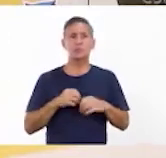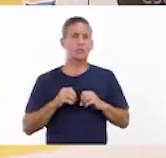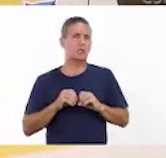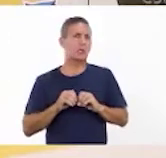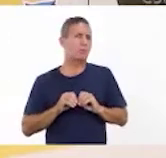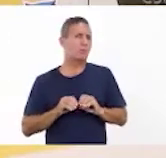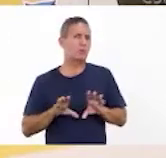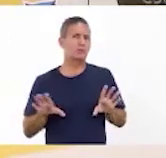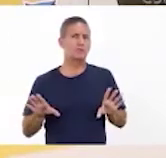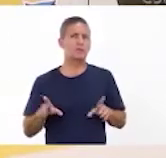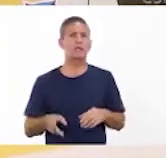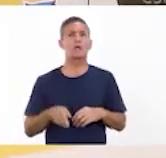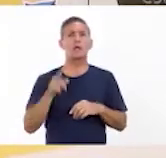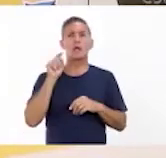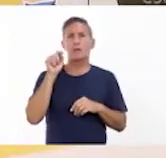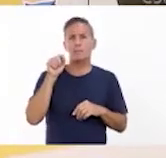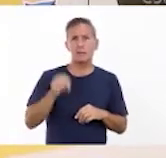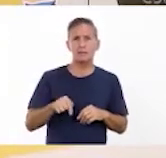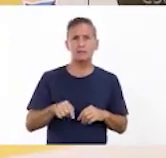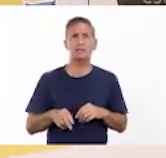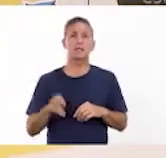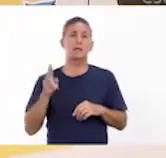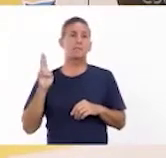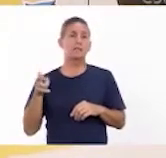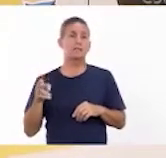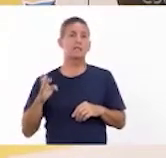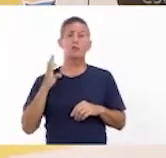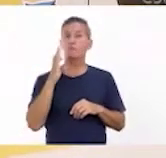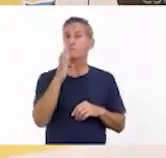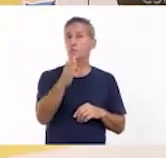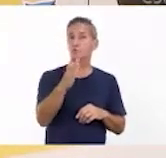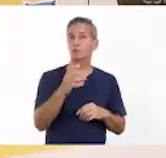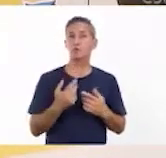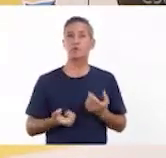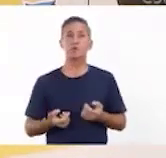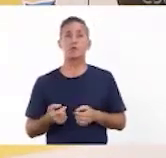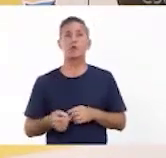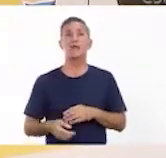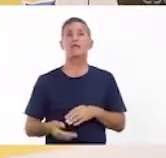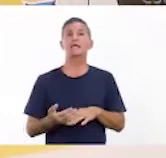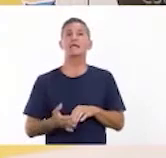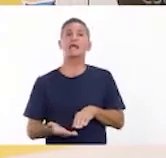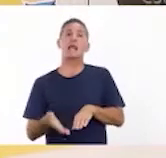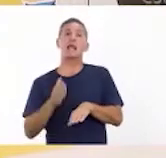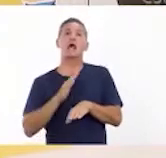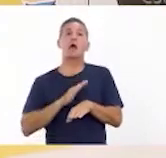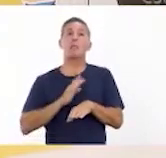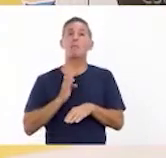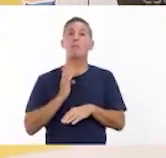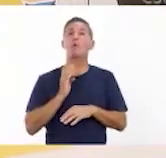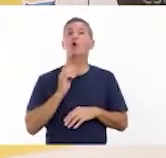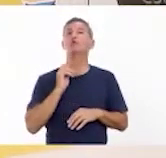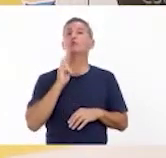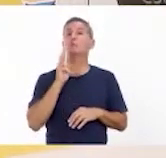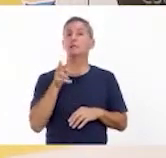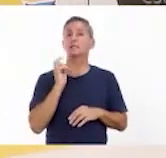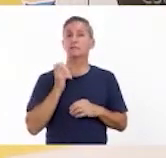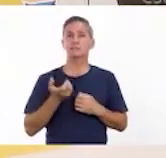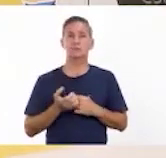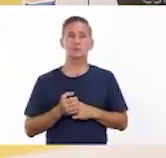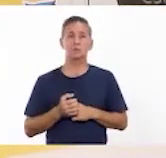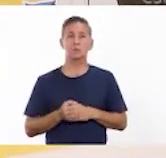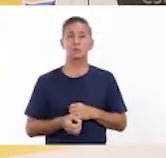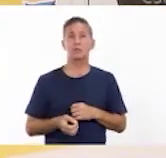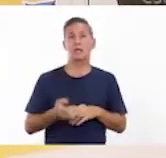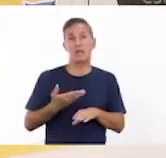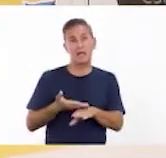simple, tiempo compuesto, y está el presente, el copretérito, el pretérito, el futuro y el